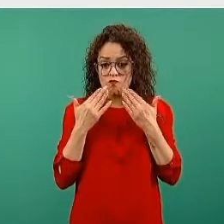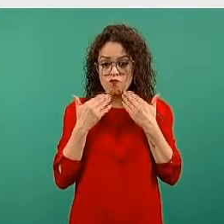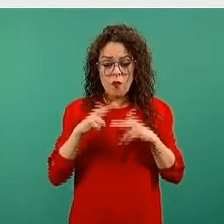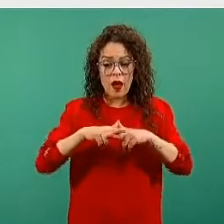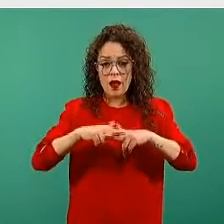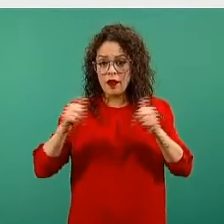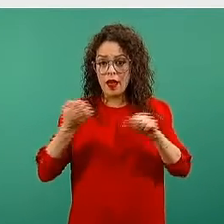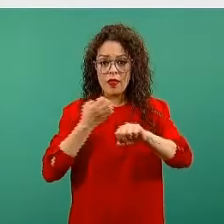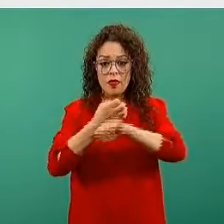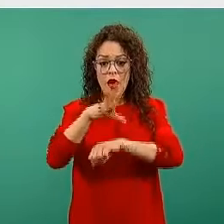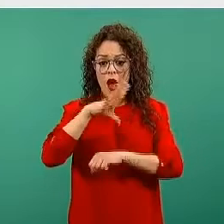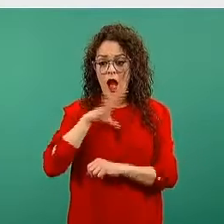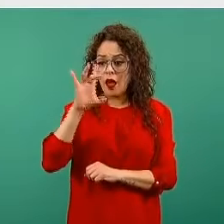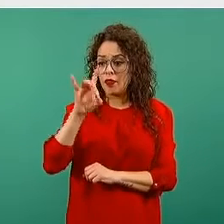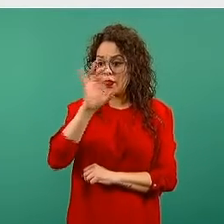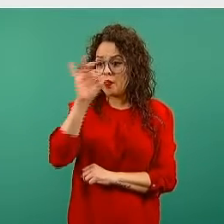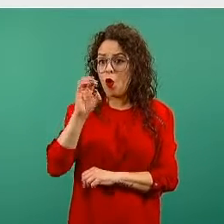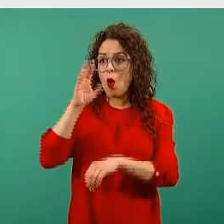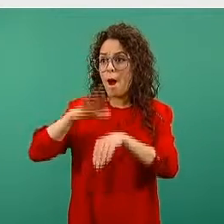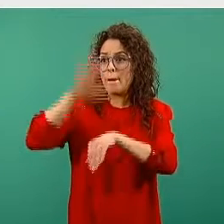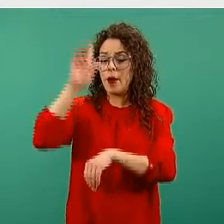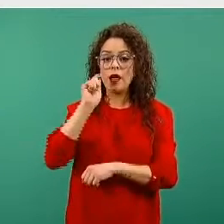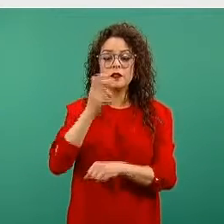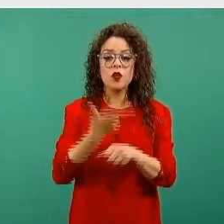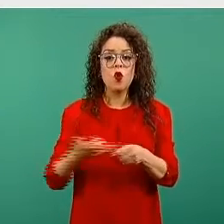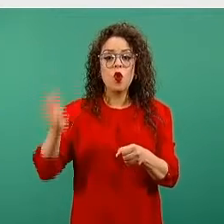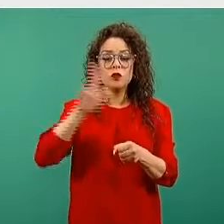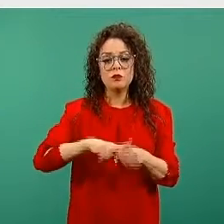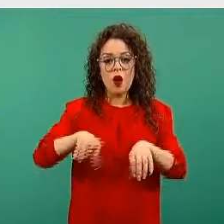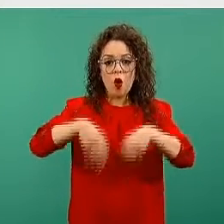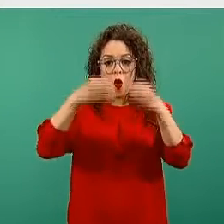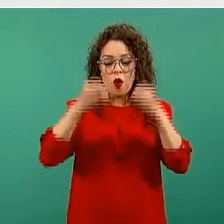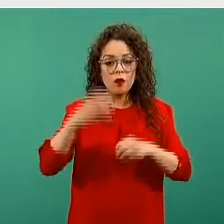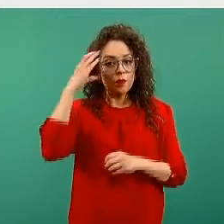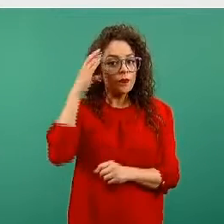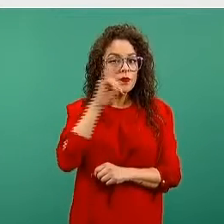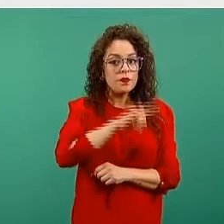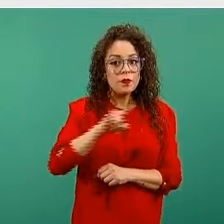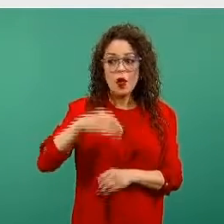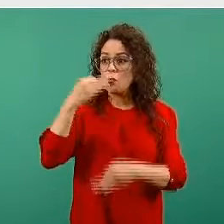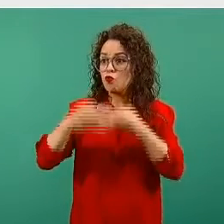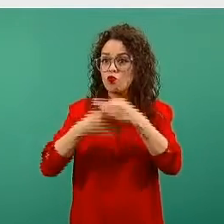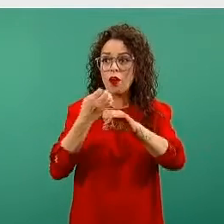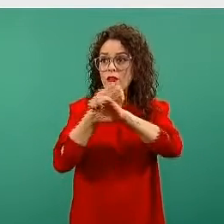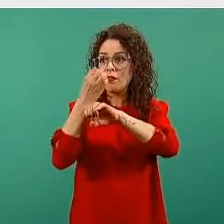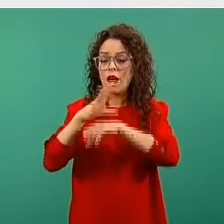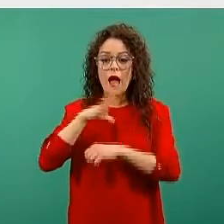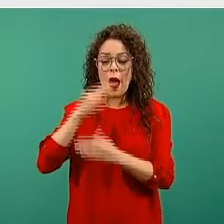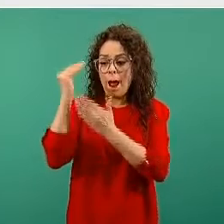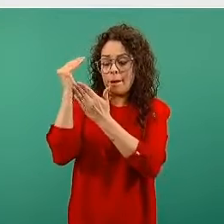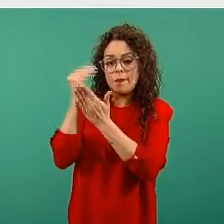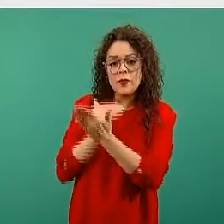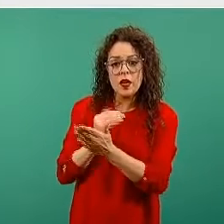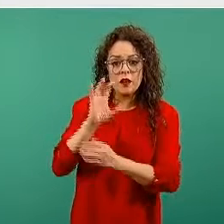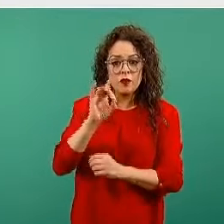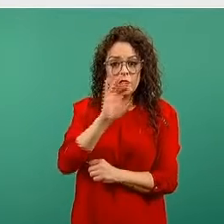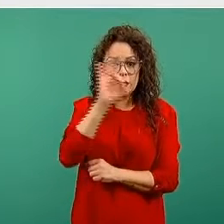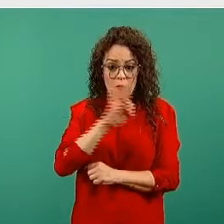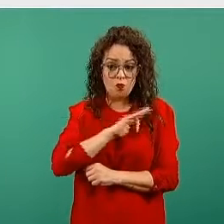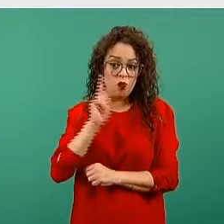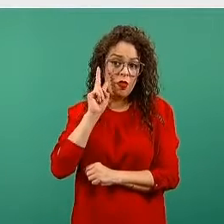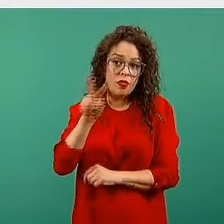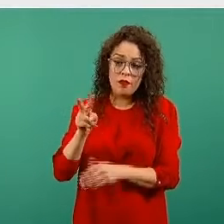que tenga 30% más de ocupación. Todas las entidades tienen menos del 30% de ocupación de sus